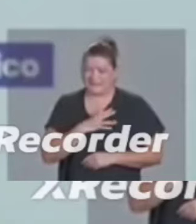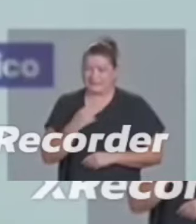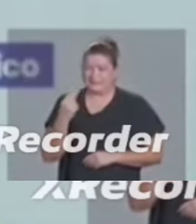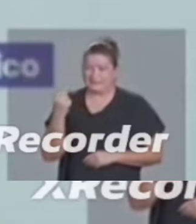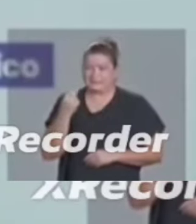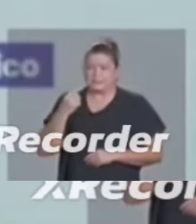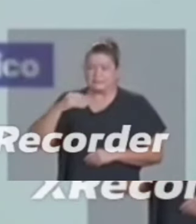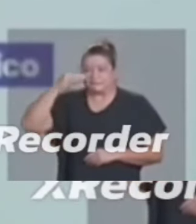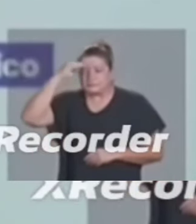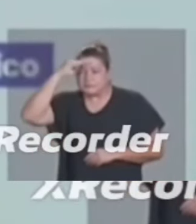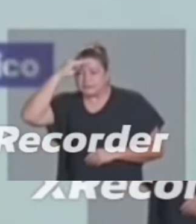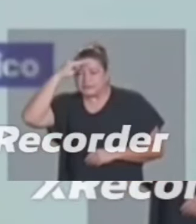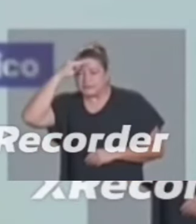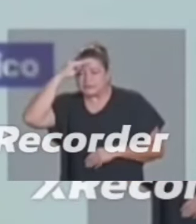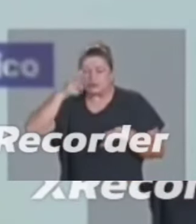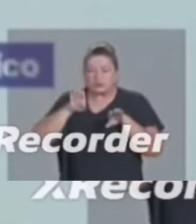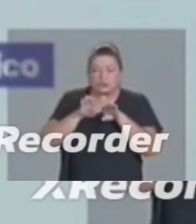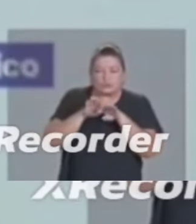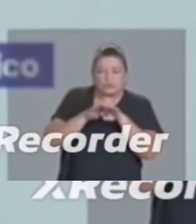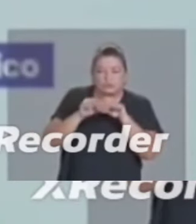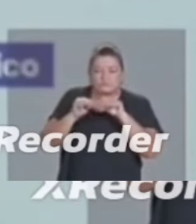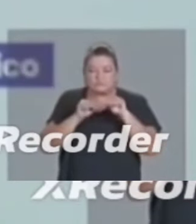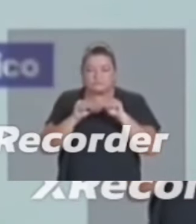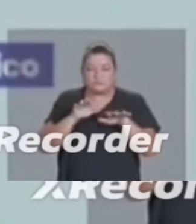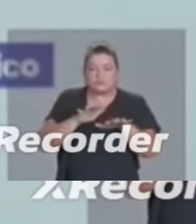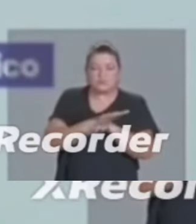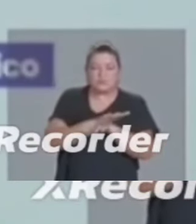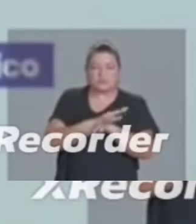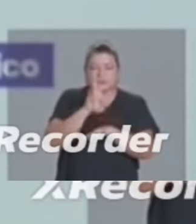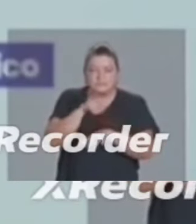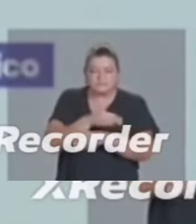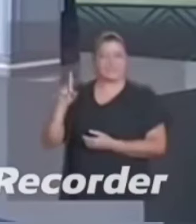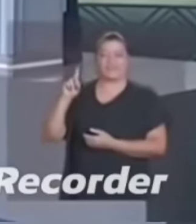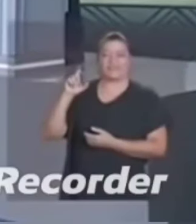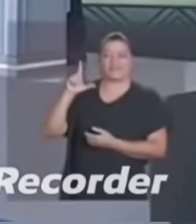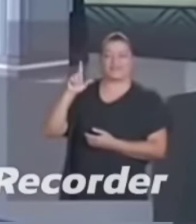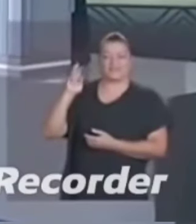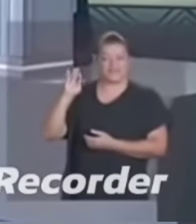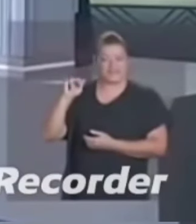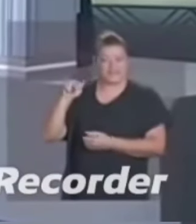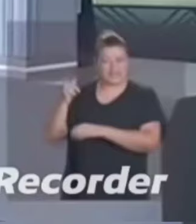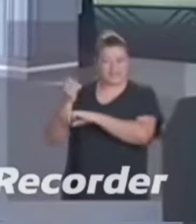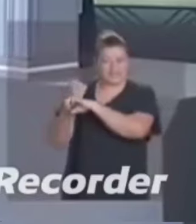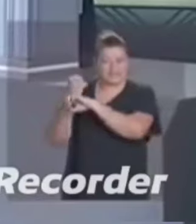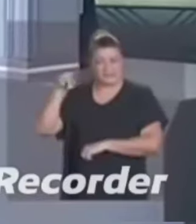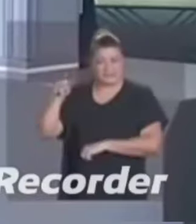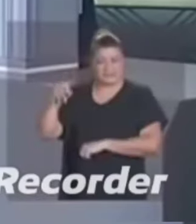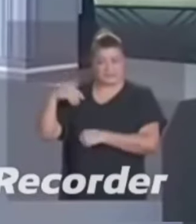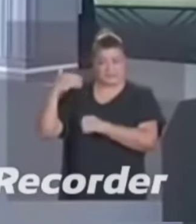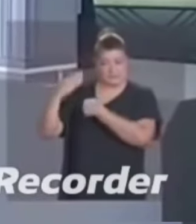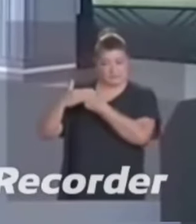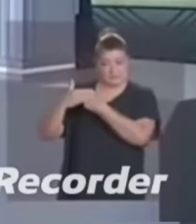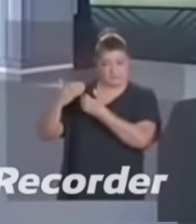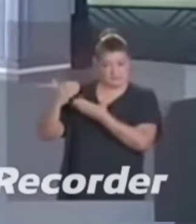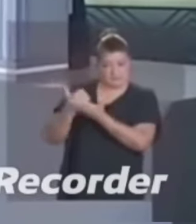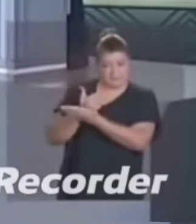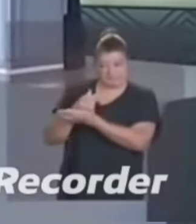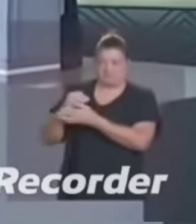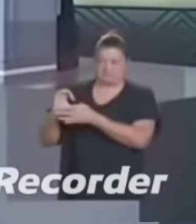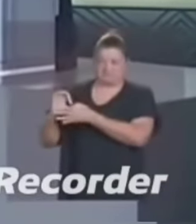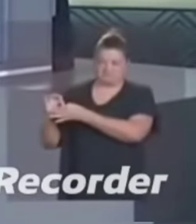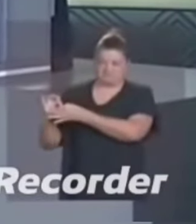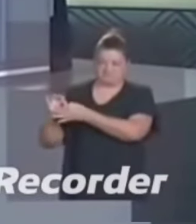que reforestar, los bosques de lluvia son importantes. Es muy... No puede haber almacenamiento de agua en Texcoco. Texcoco